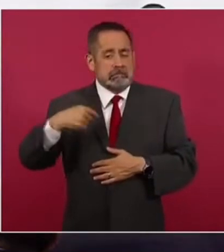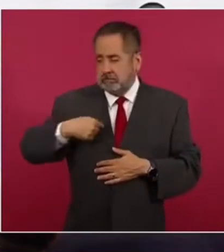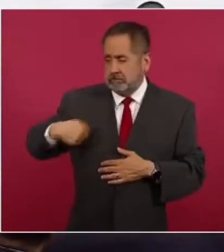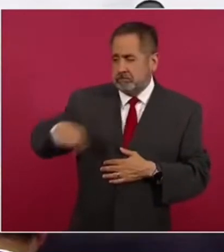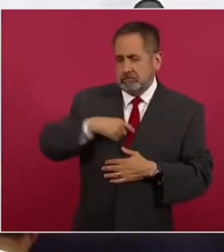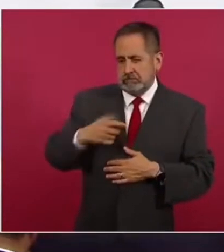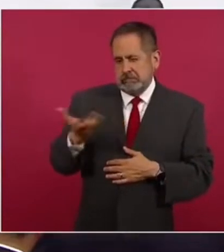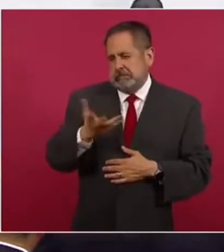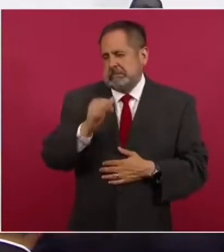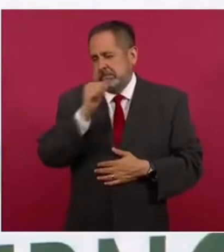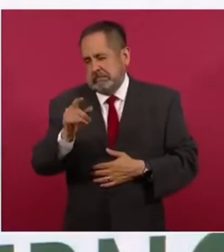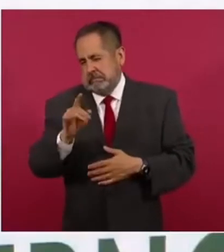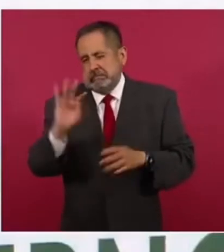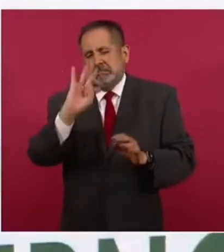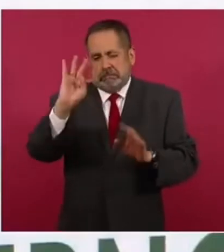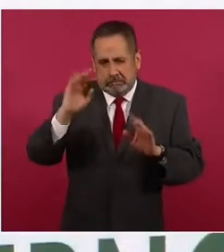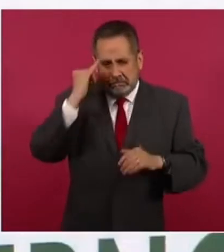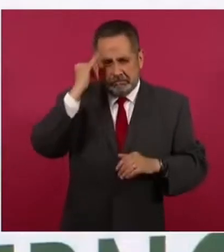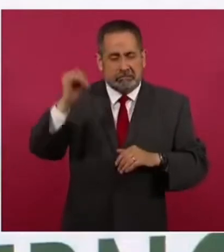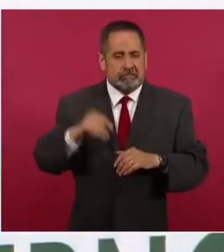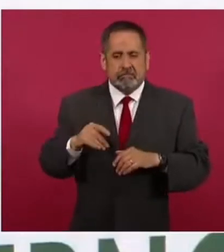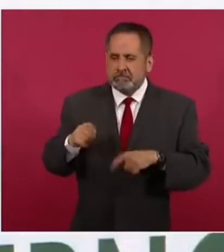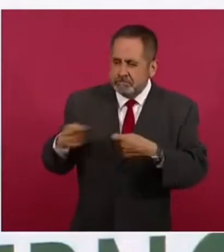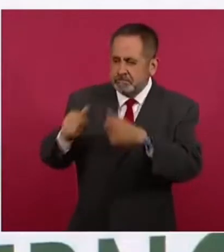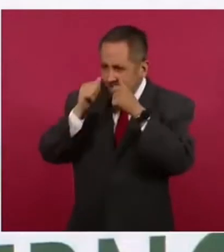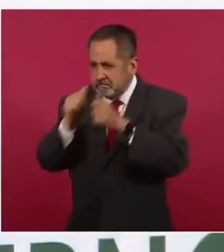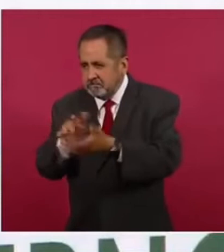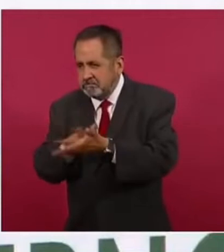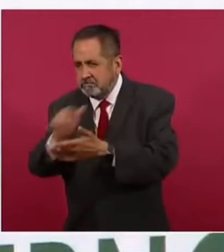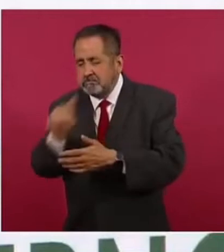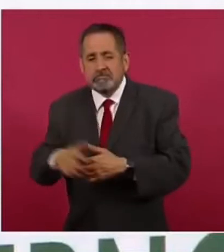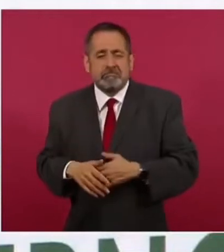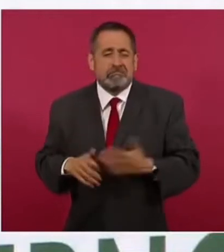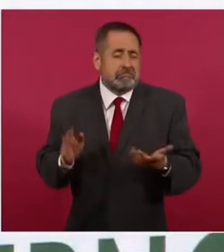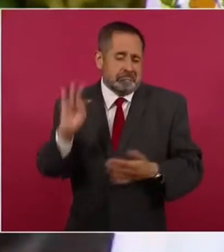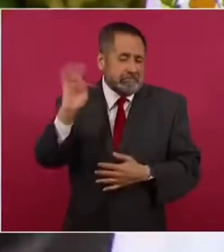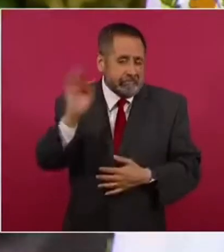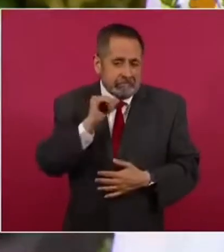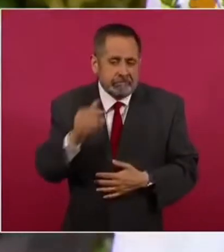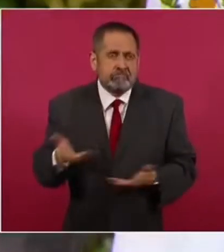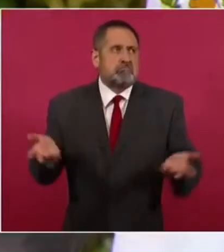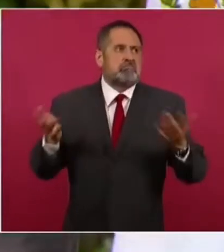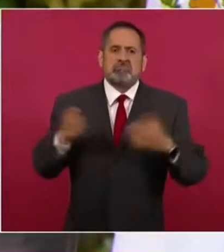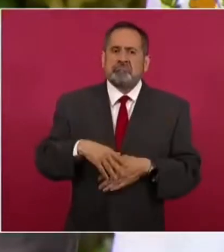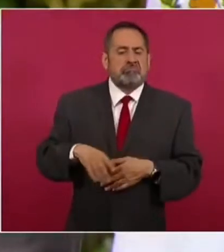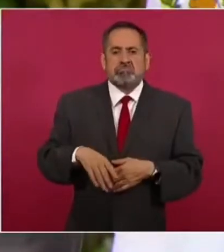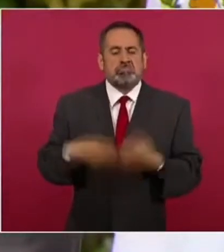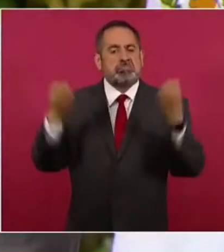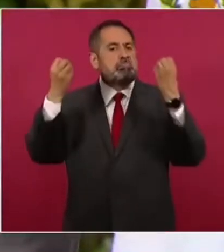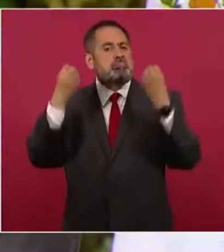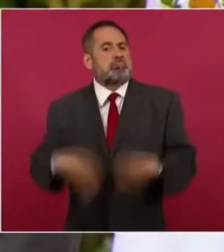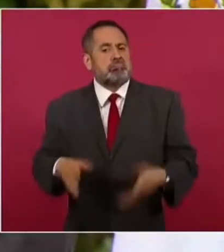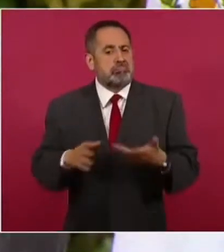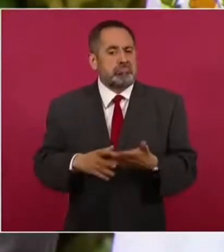programas para el bienestar, posiblemente no tendríamos ahora ni siquiera la